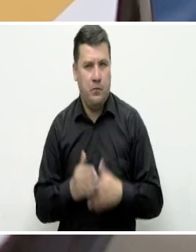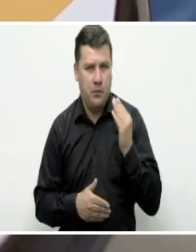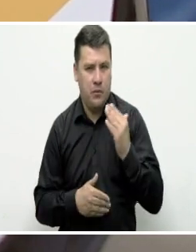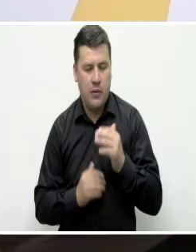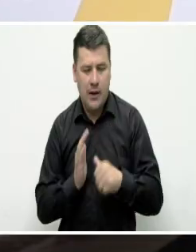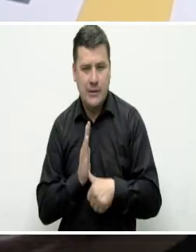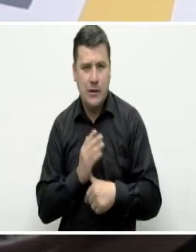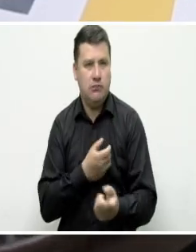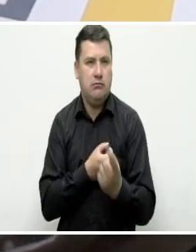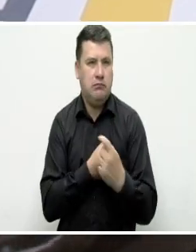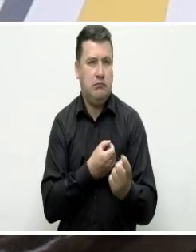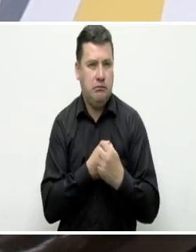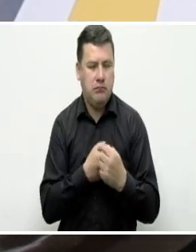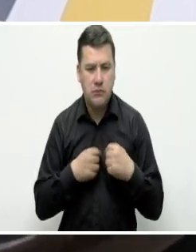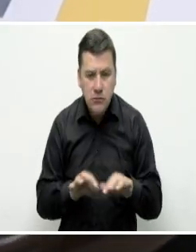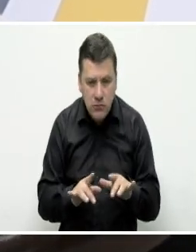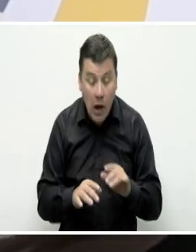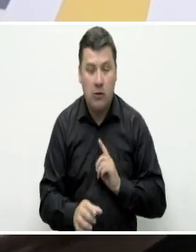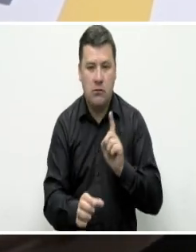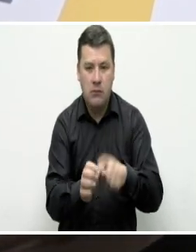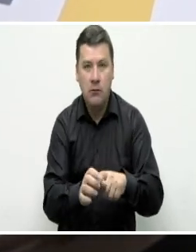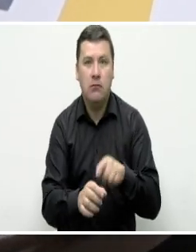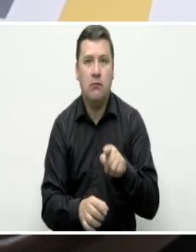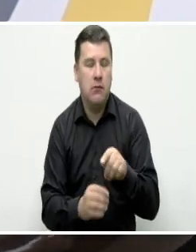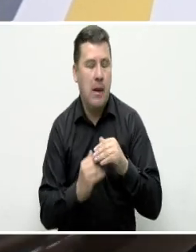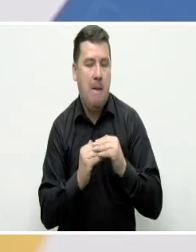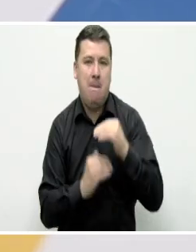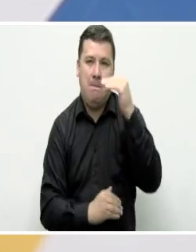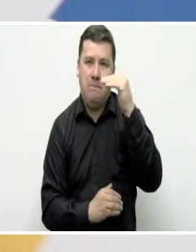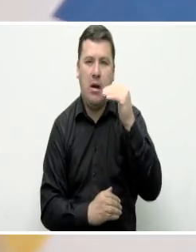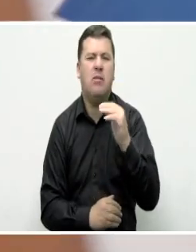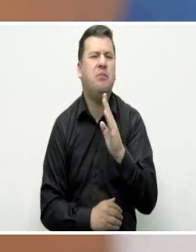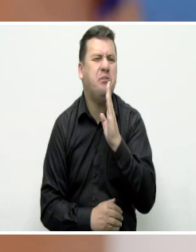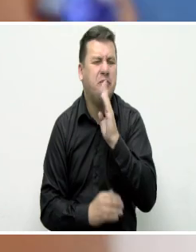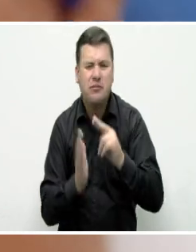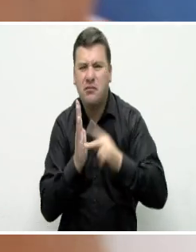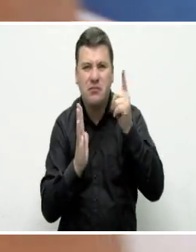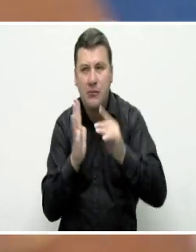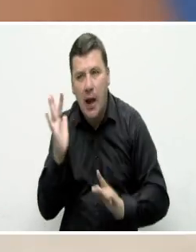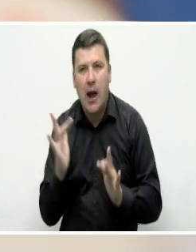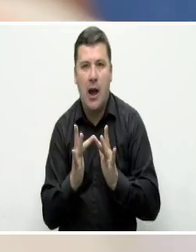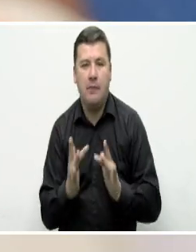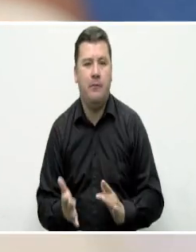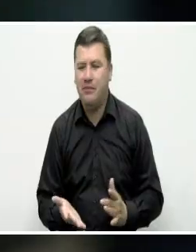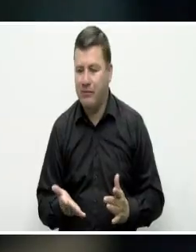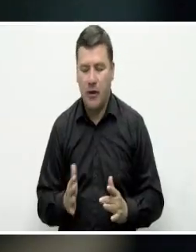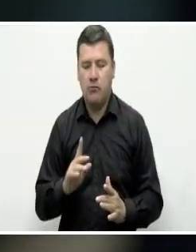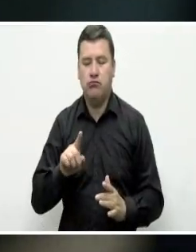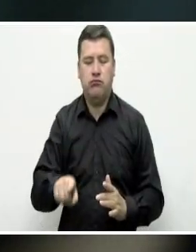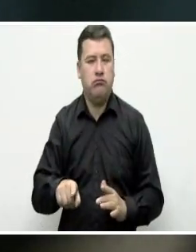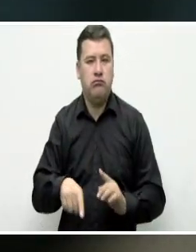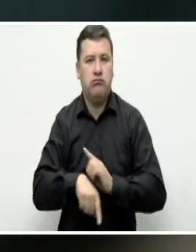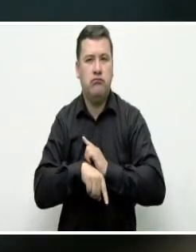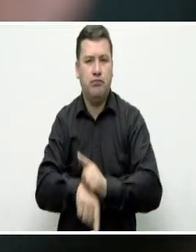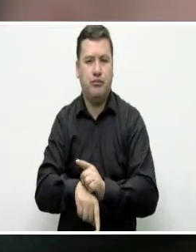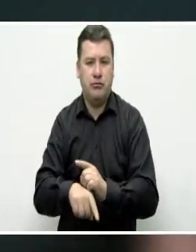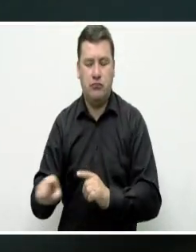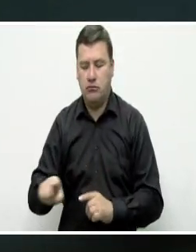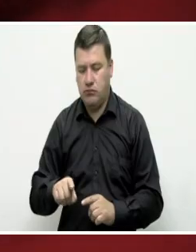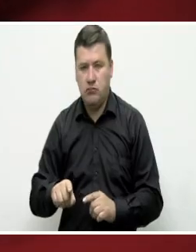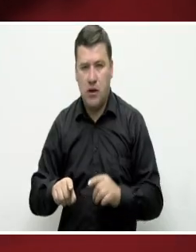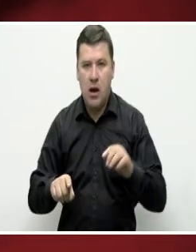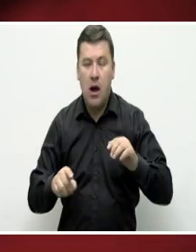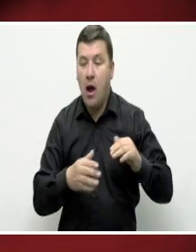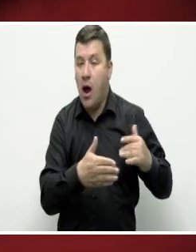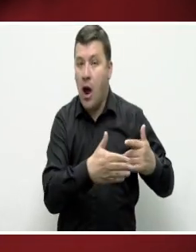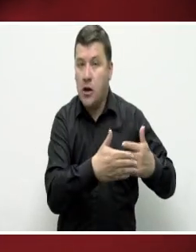de cédulas automatizada. En este proceso se realiza la autenticación biométrica en línea y se verifica de forma inmediata con el Archivo